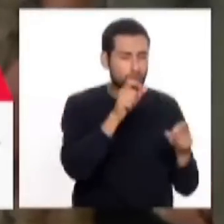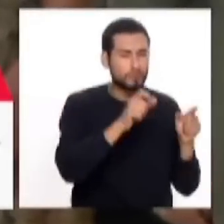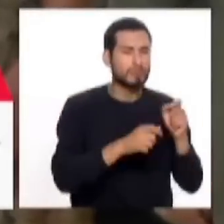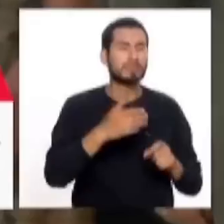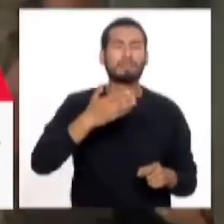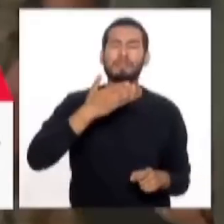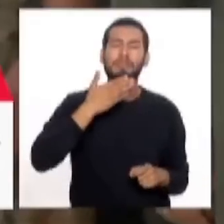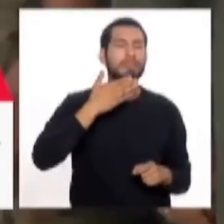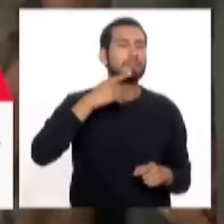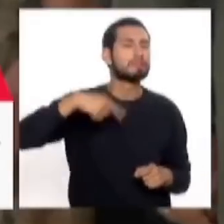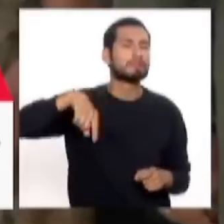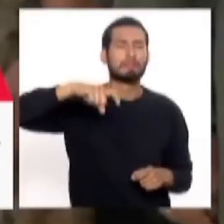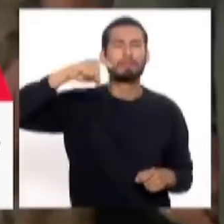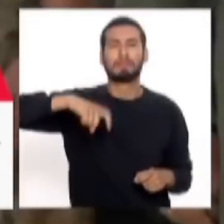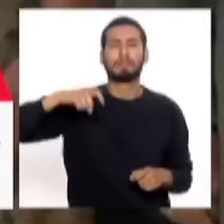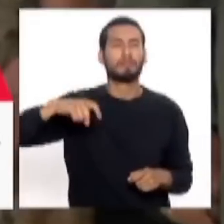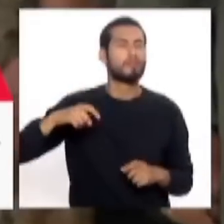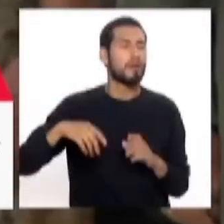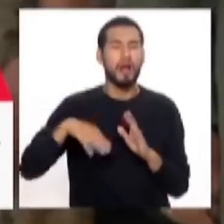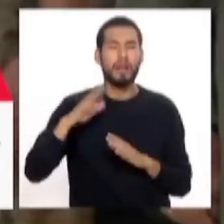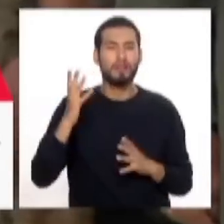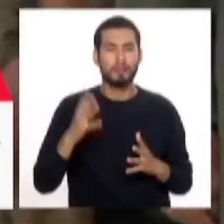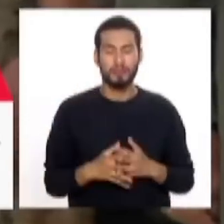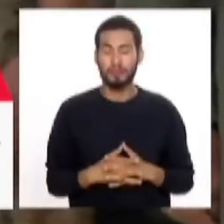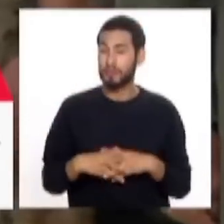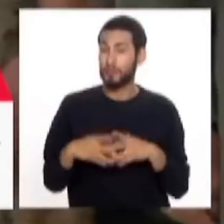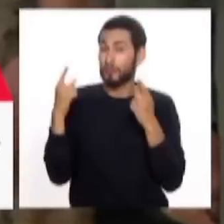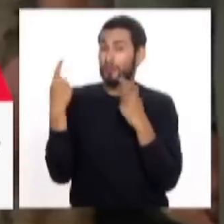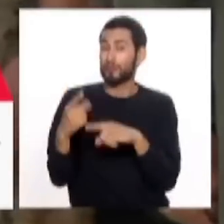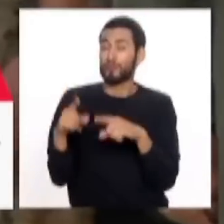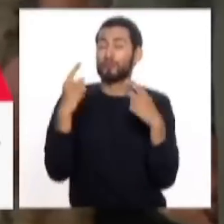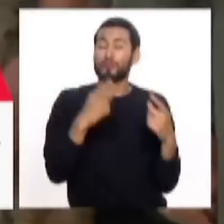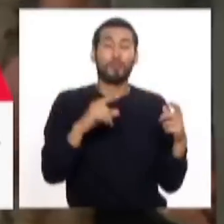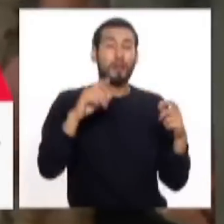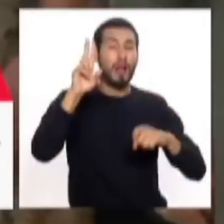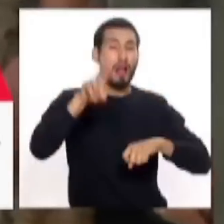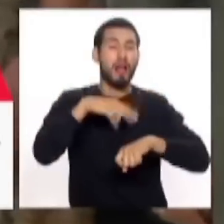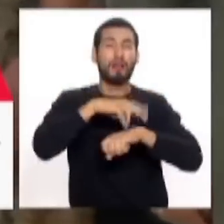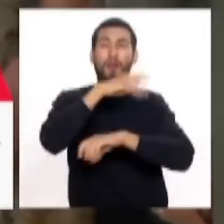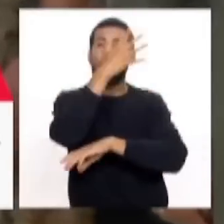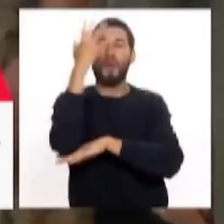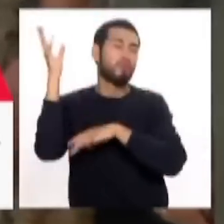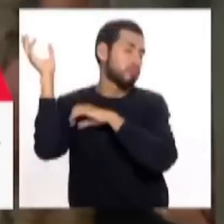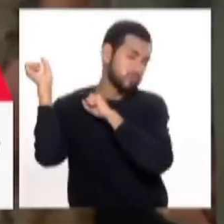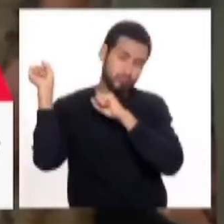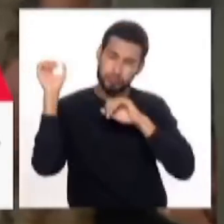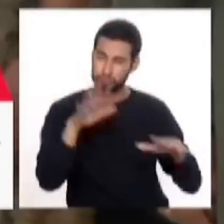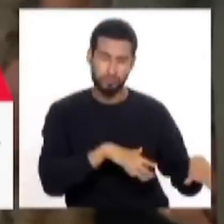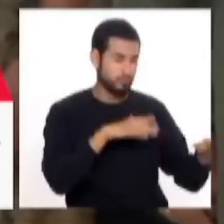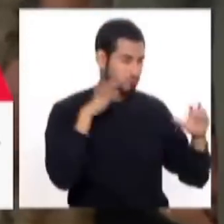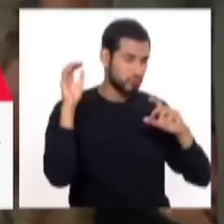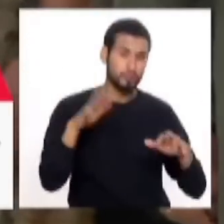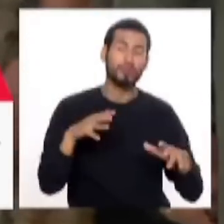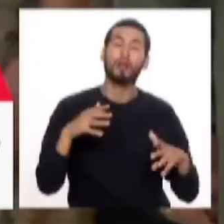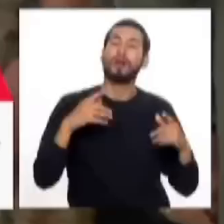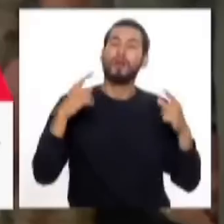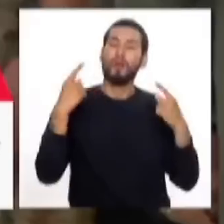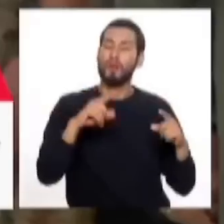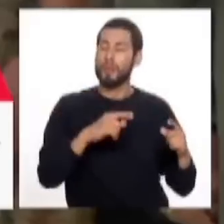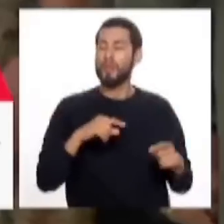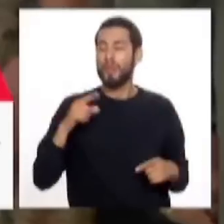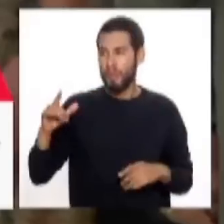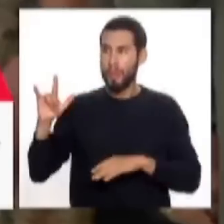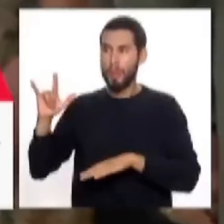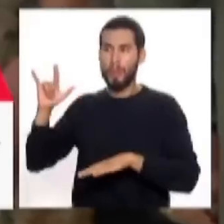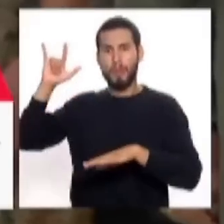lo necesitan. Cada vez que la naturaleza ha golpeado, realizando ellos los puentes